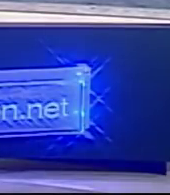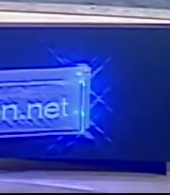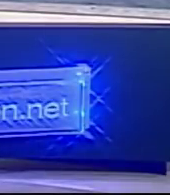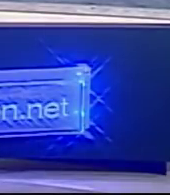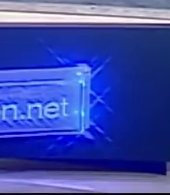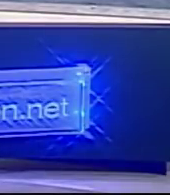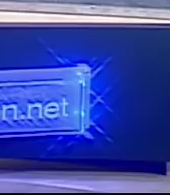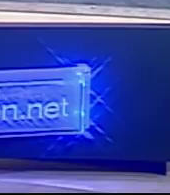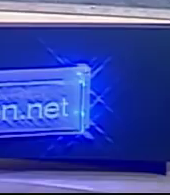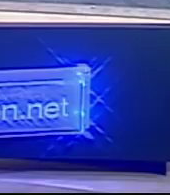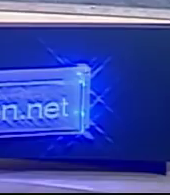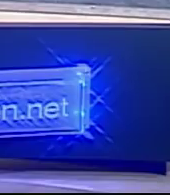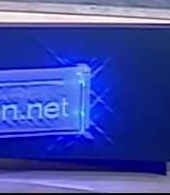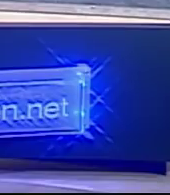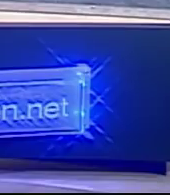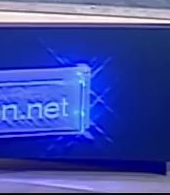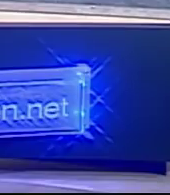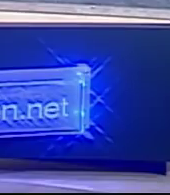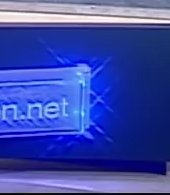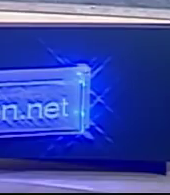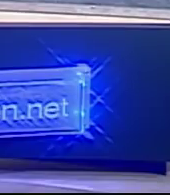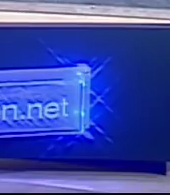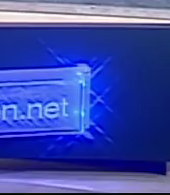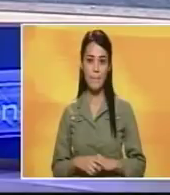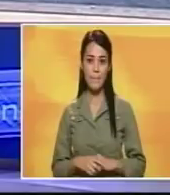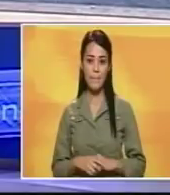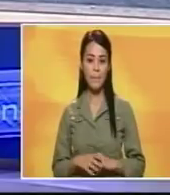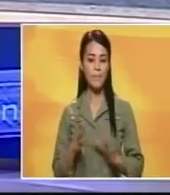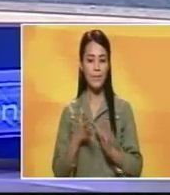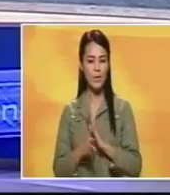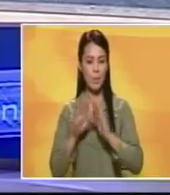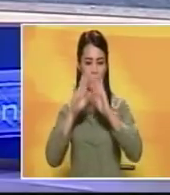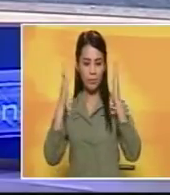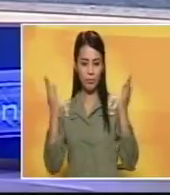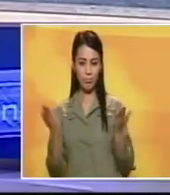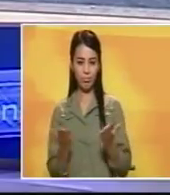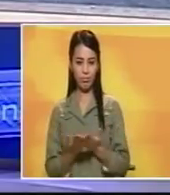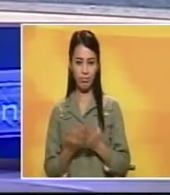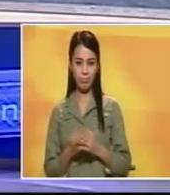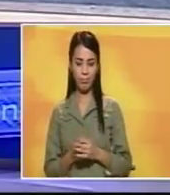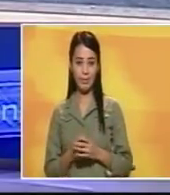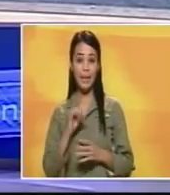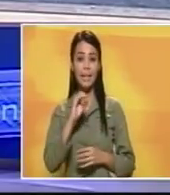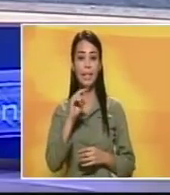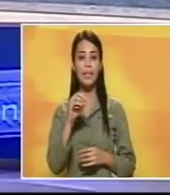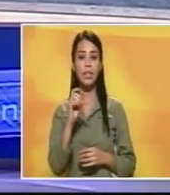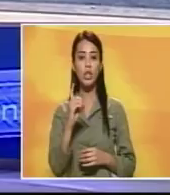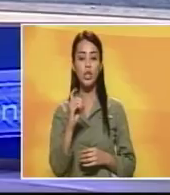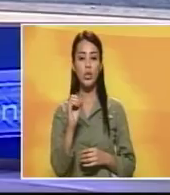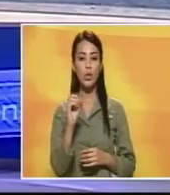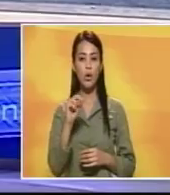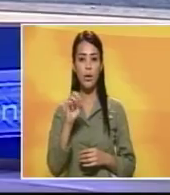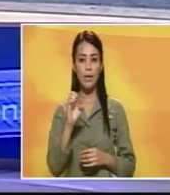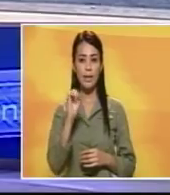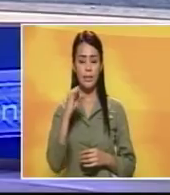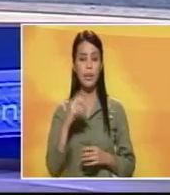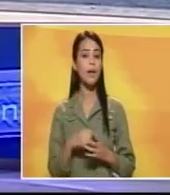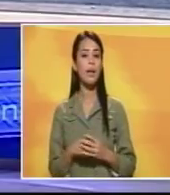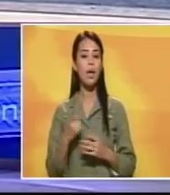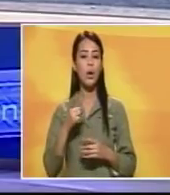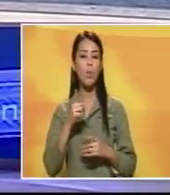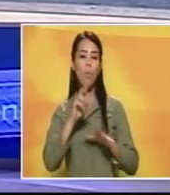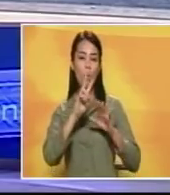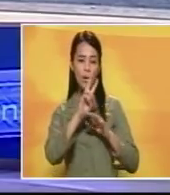Bien, amigos, iniciamos el recorrido por las notas internacionales en lo que pasa en el mundo y lo hacemos en Indonesia, donde al menos 47 personas murieron y